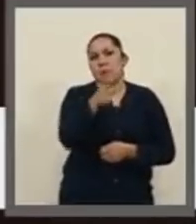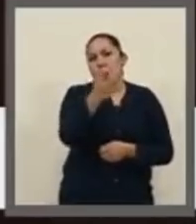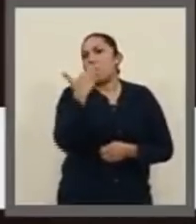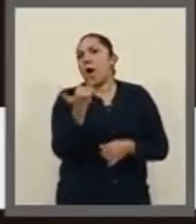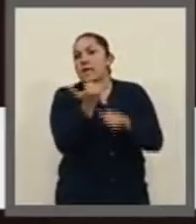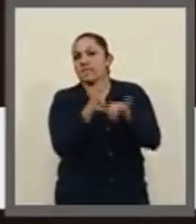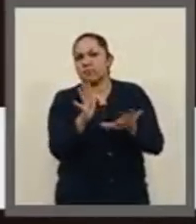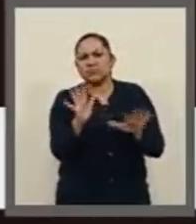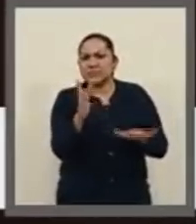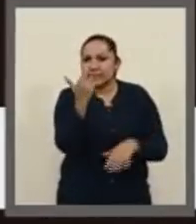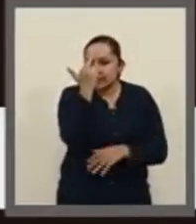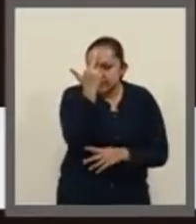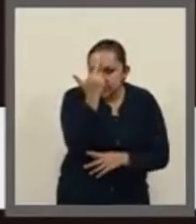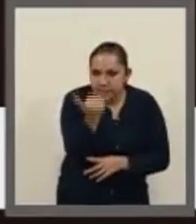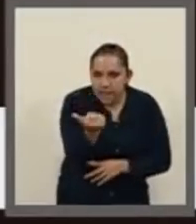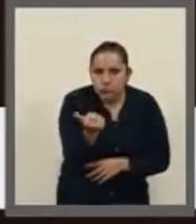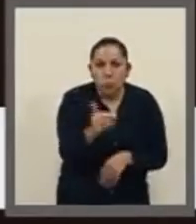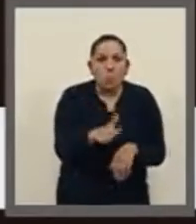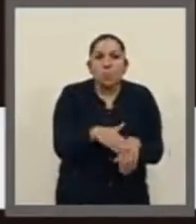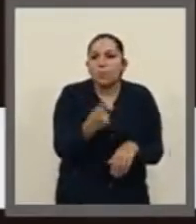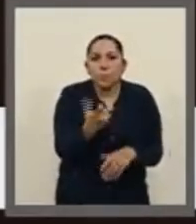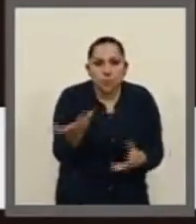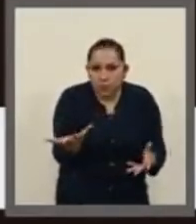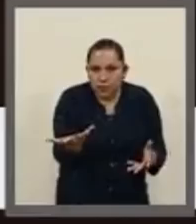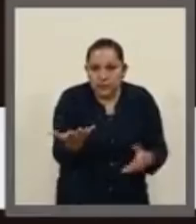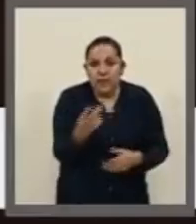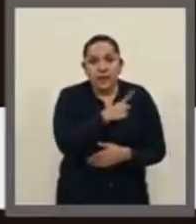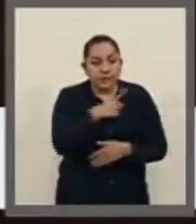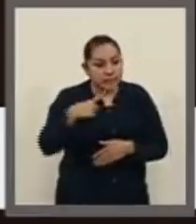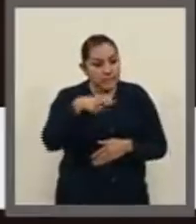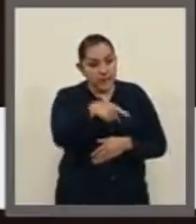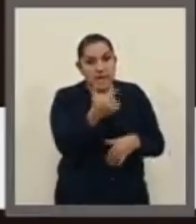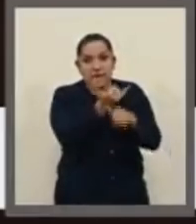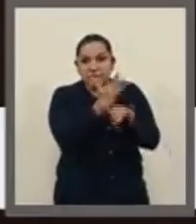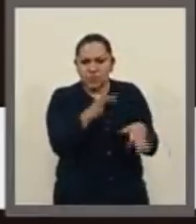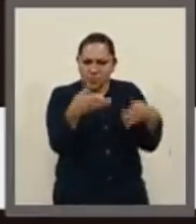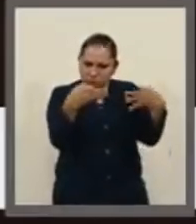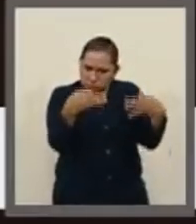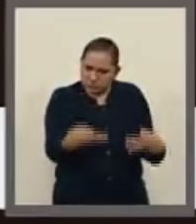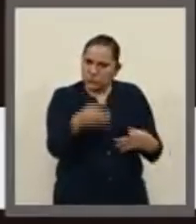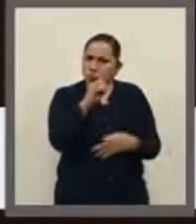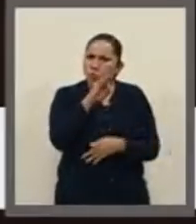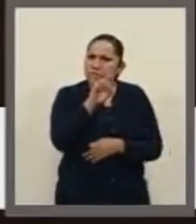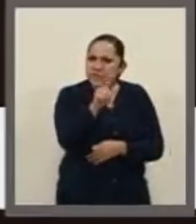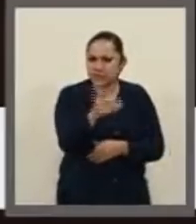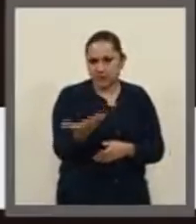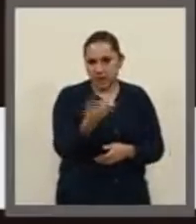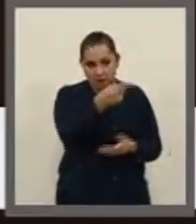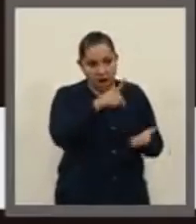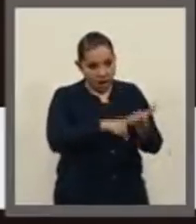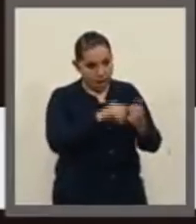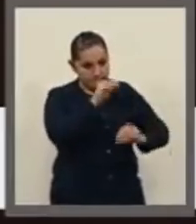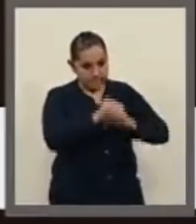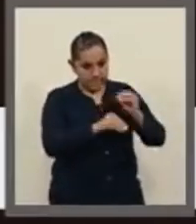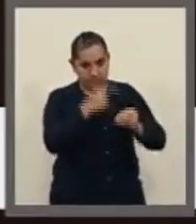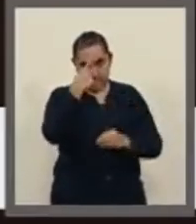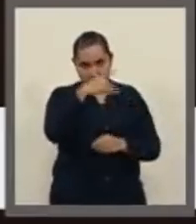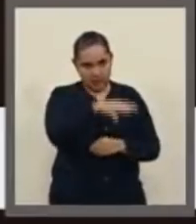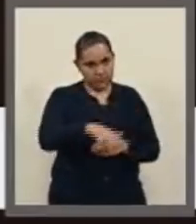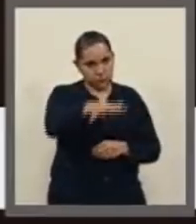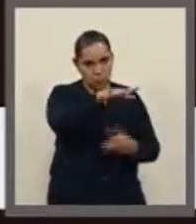en datos oficiales, como los contenidos en el informe de la evaluación de la Política de Desarrollo Social